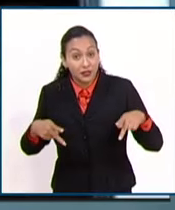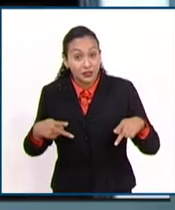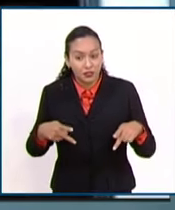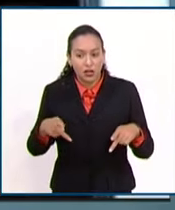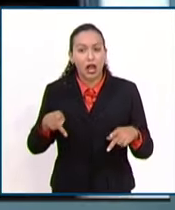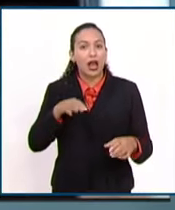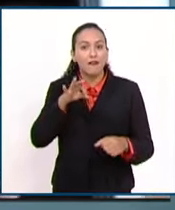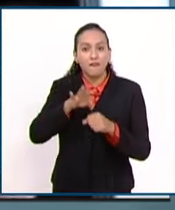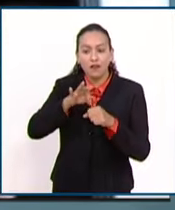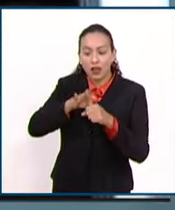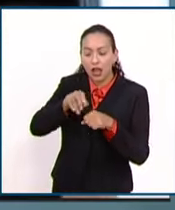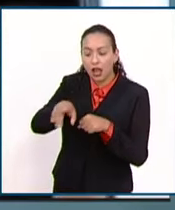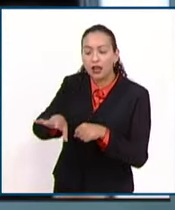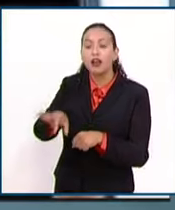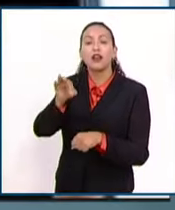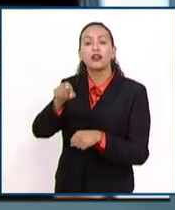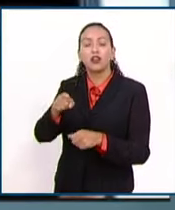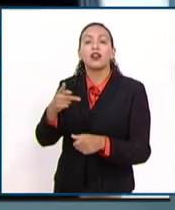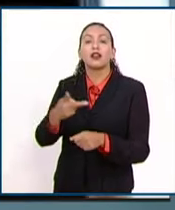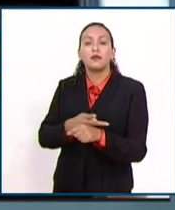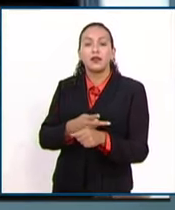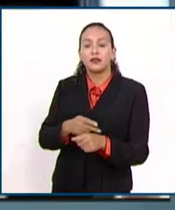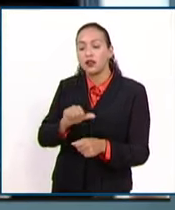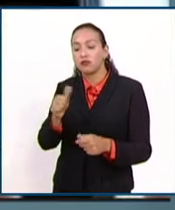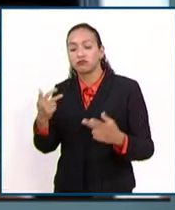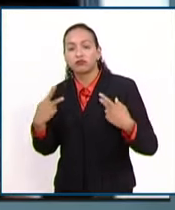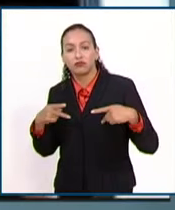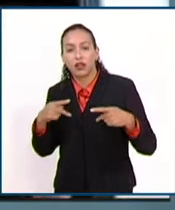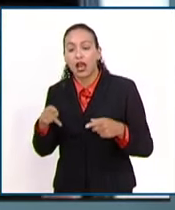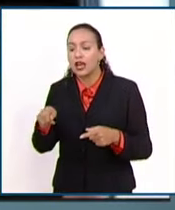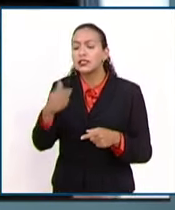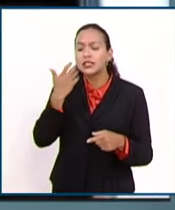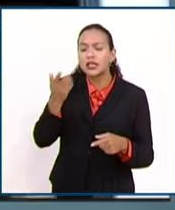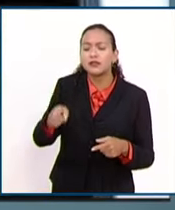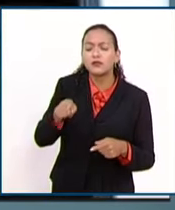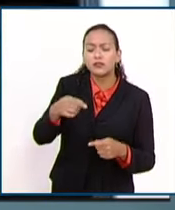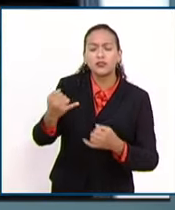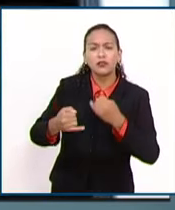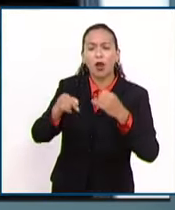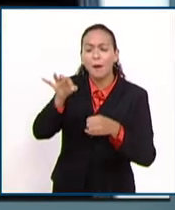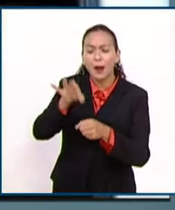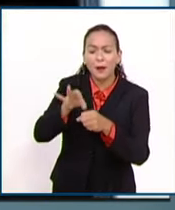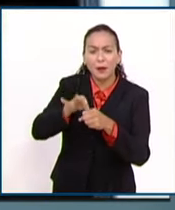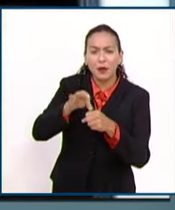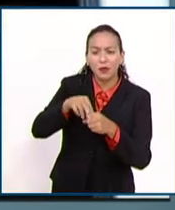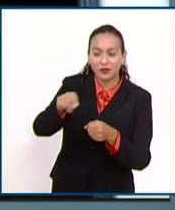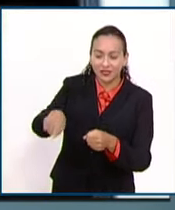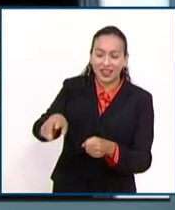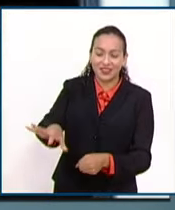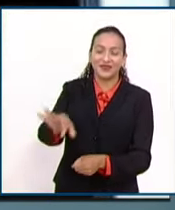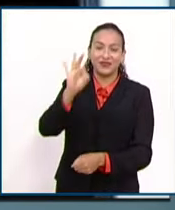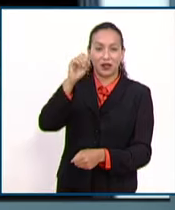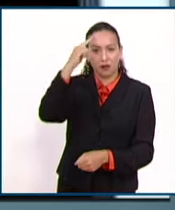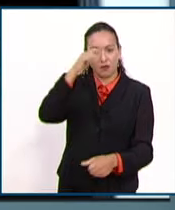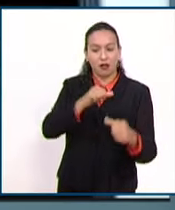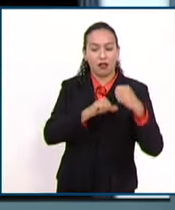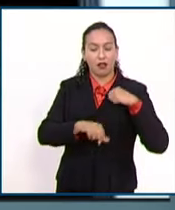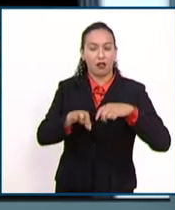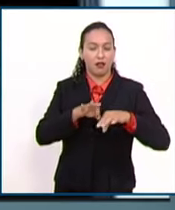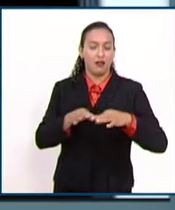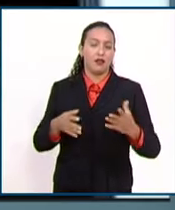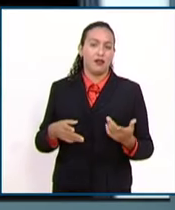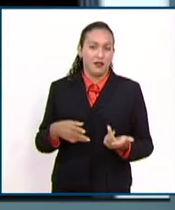política o atractivo hacia el público, o lo que podría generar un poder judicial menos